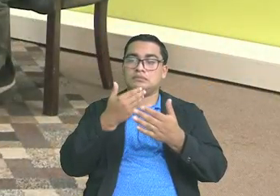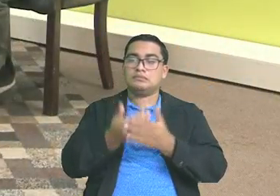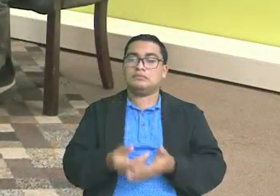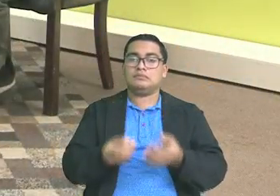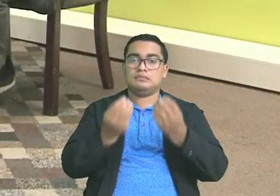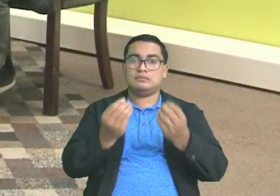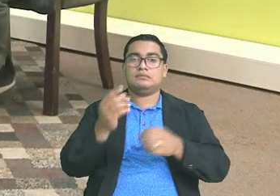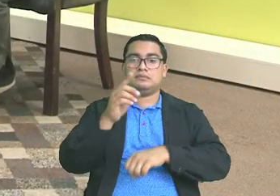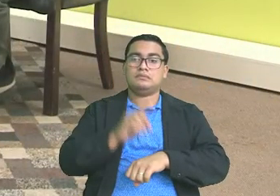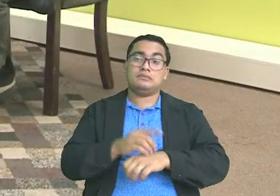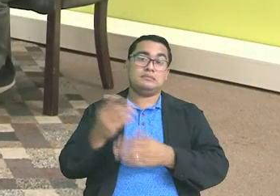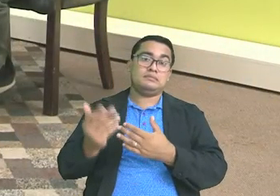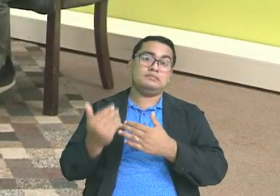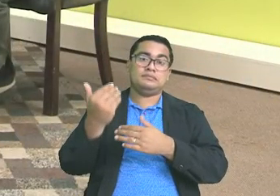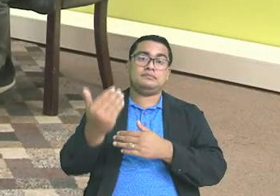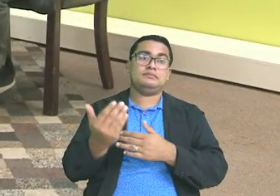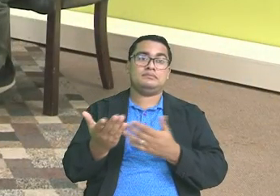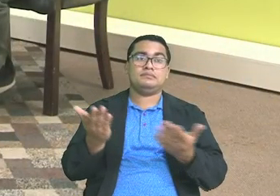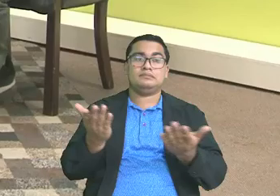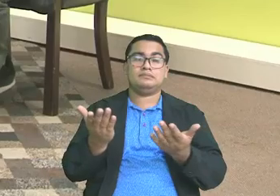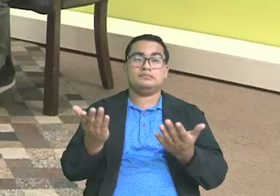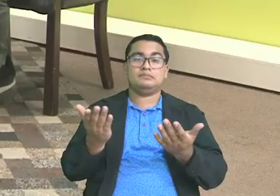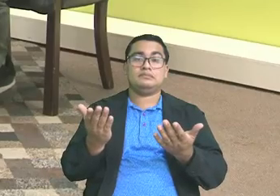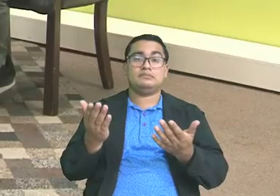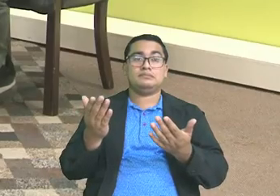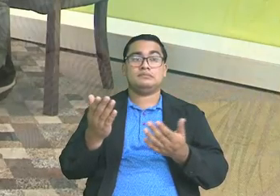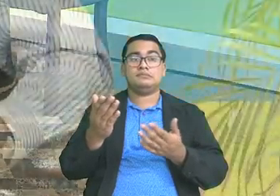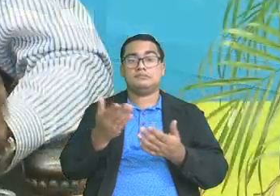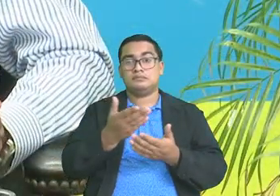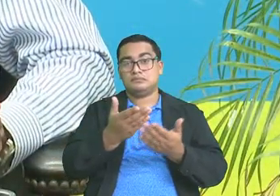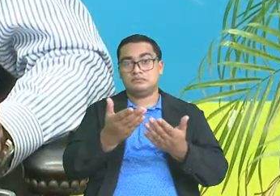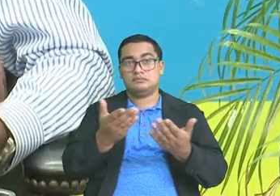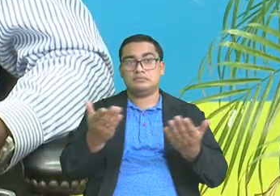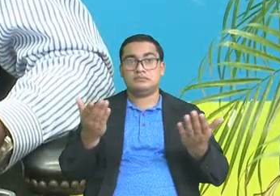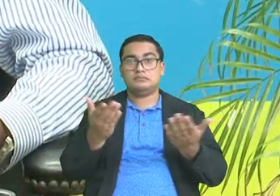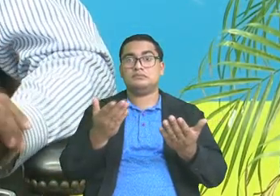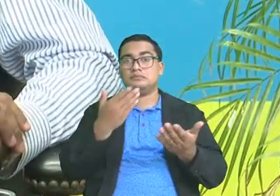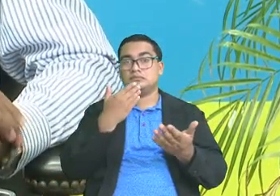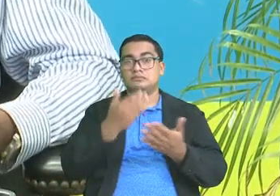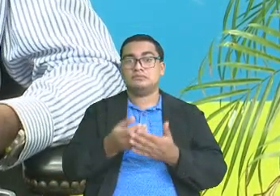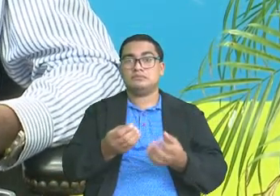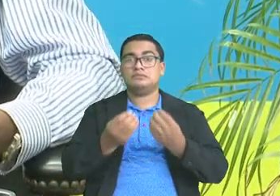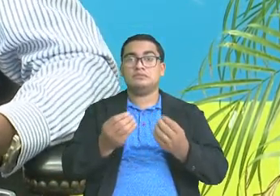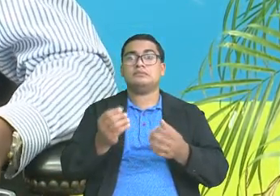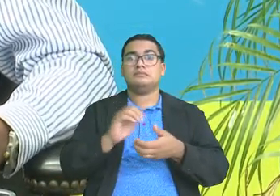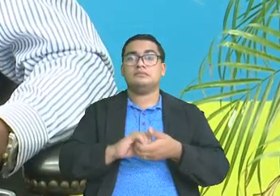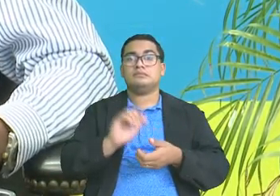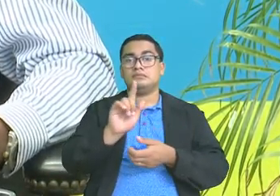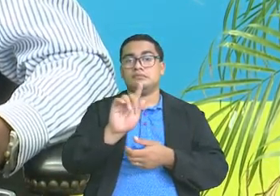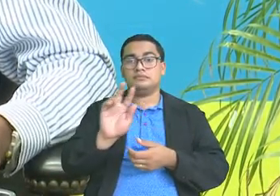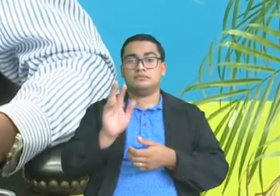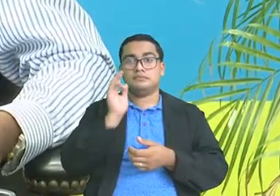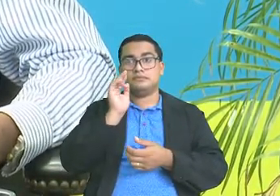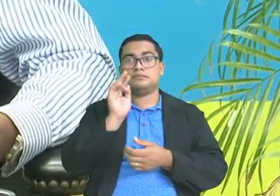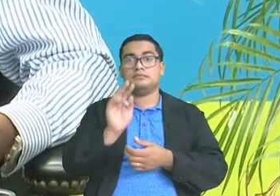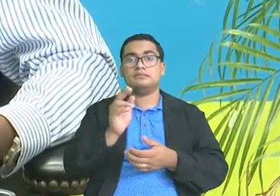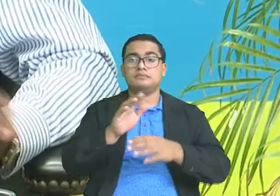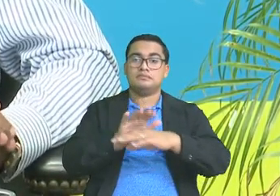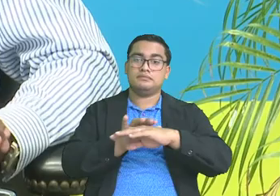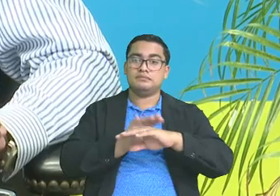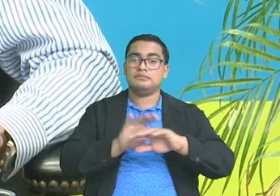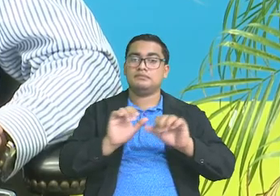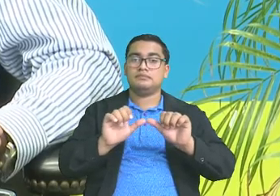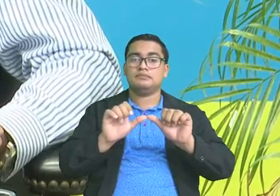doctor, por su tiempo. Le esperamos en otra oportunidad, si así lo permite. Buenas tardes. Gracias también a usted, amigos televidentes, por su sintonía. Le invitamos